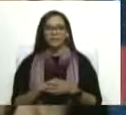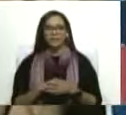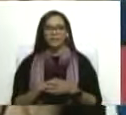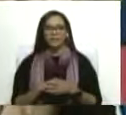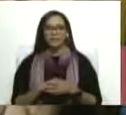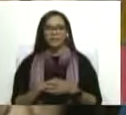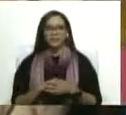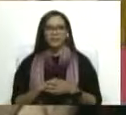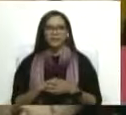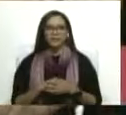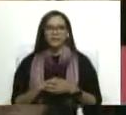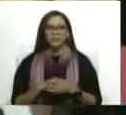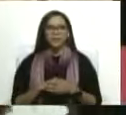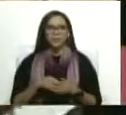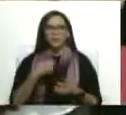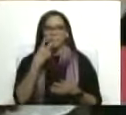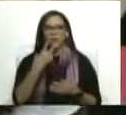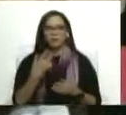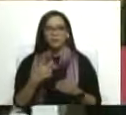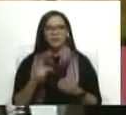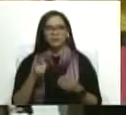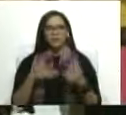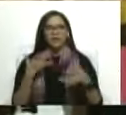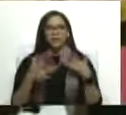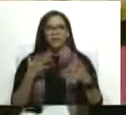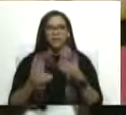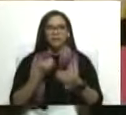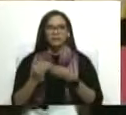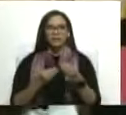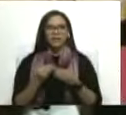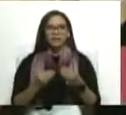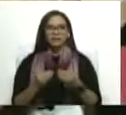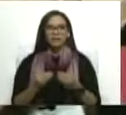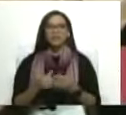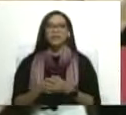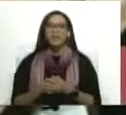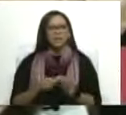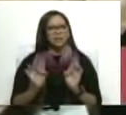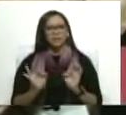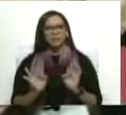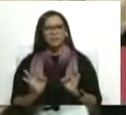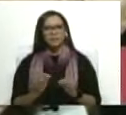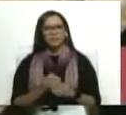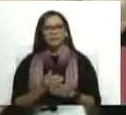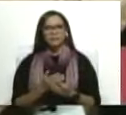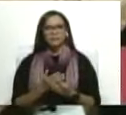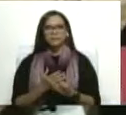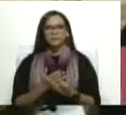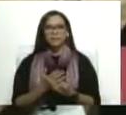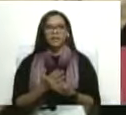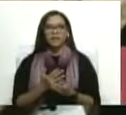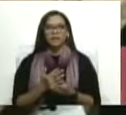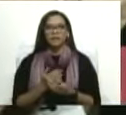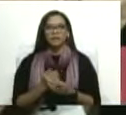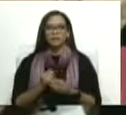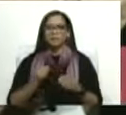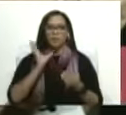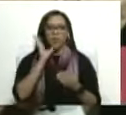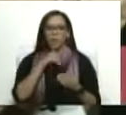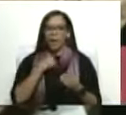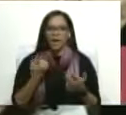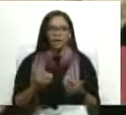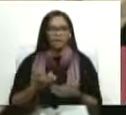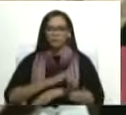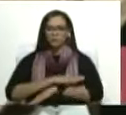También podemos observar, bueno, esto es una actividad que se realiza, bueno, y netamente sin distingo político, ni social,